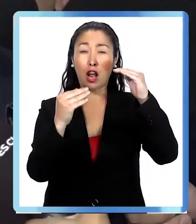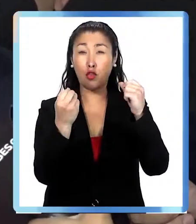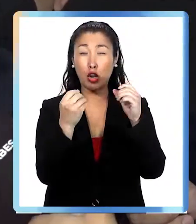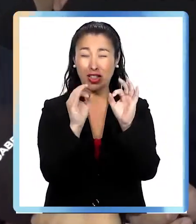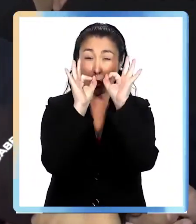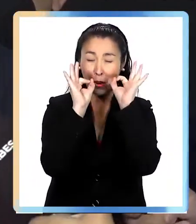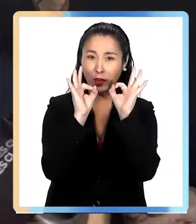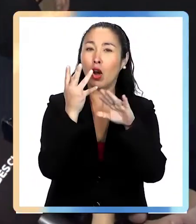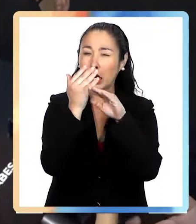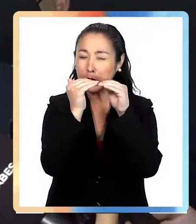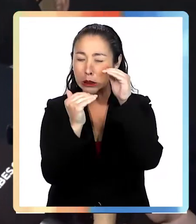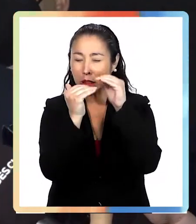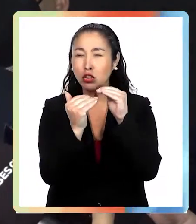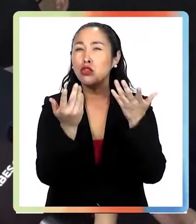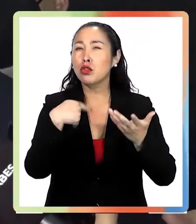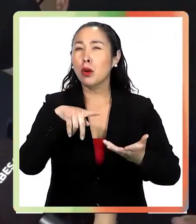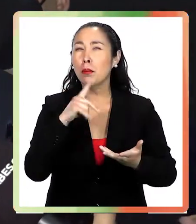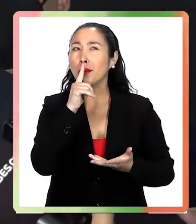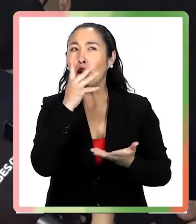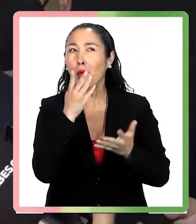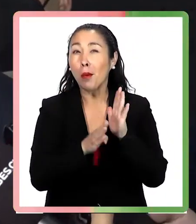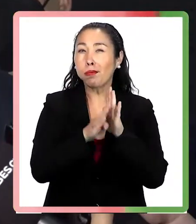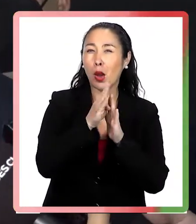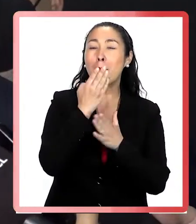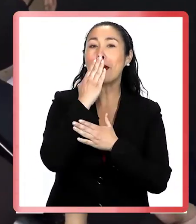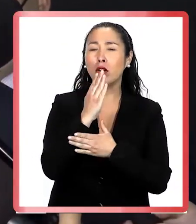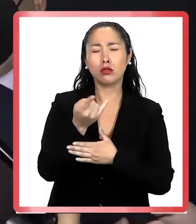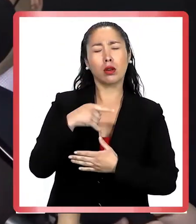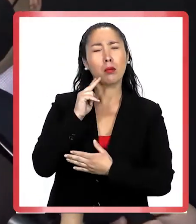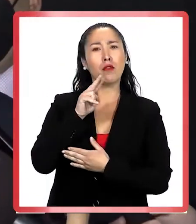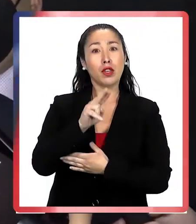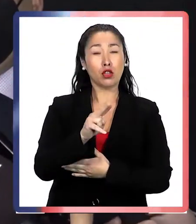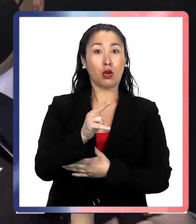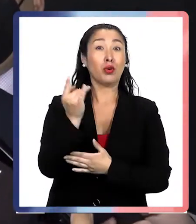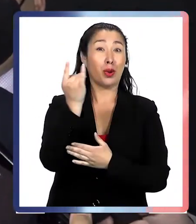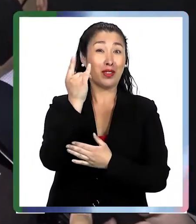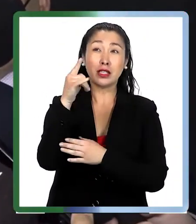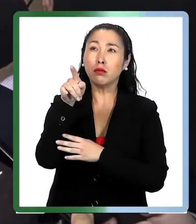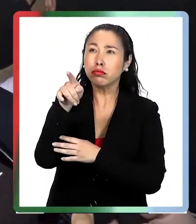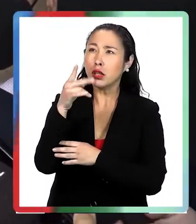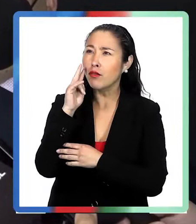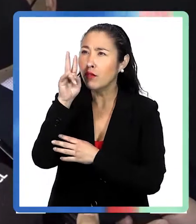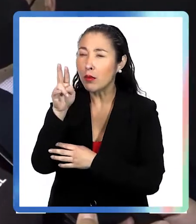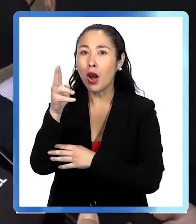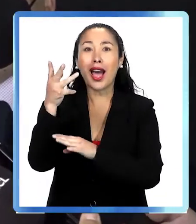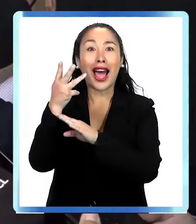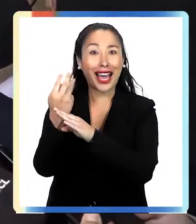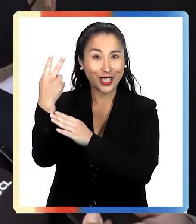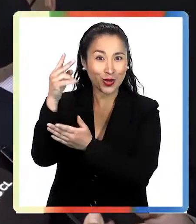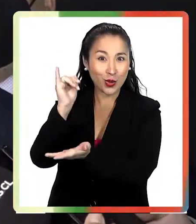bueno y lo óptimo existe. Frente a esa pregunta de cómo podemos mejorar, nos hemos encontrado con la Universidad de Tsinghua, que tiene a través de